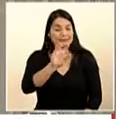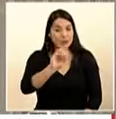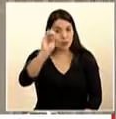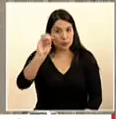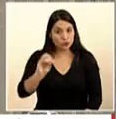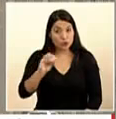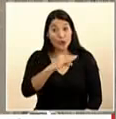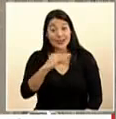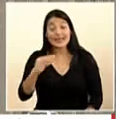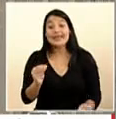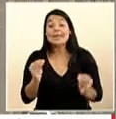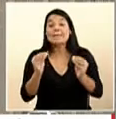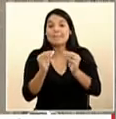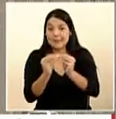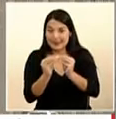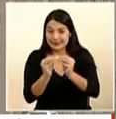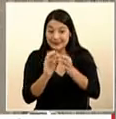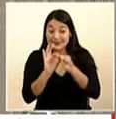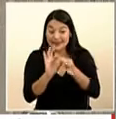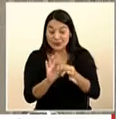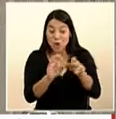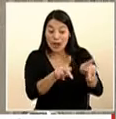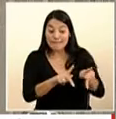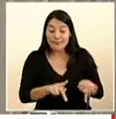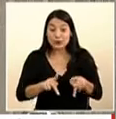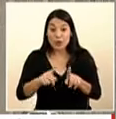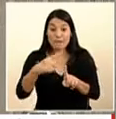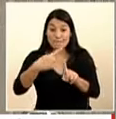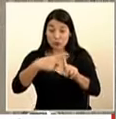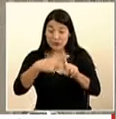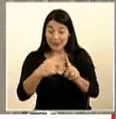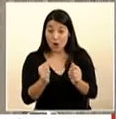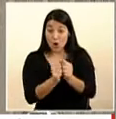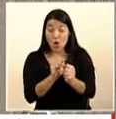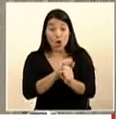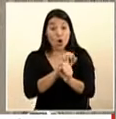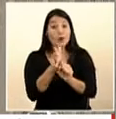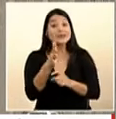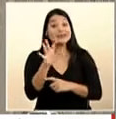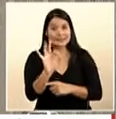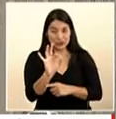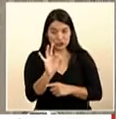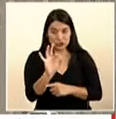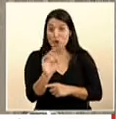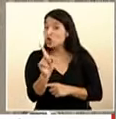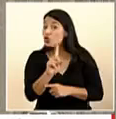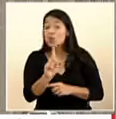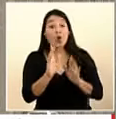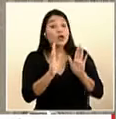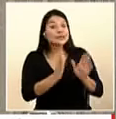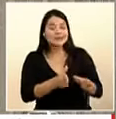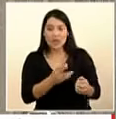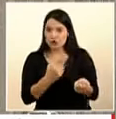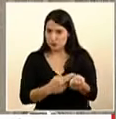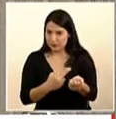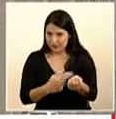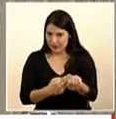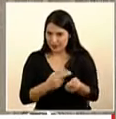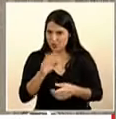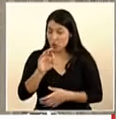de los casos confirmados de kobe 19 no están hospitalizados más del